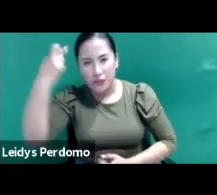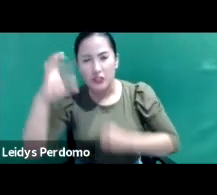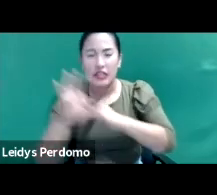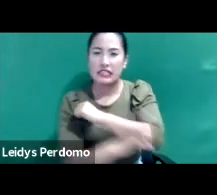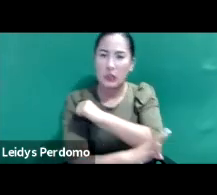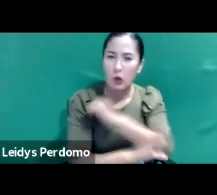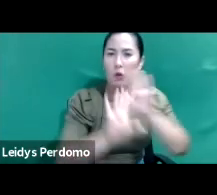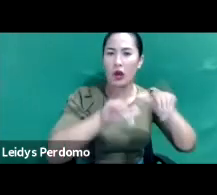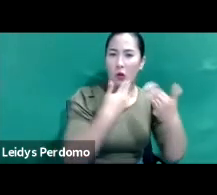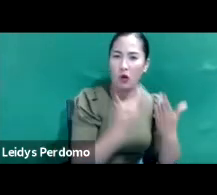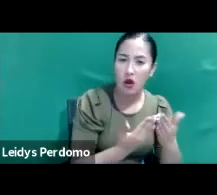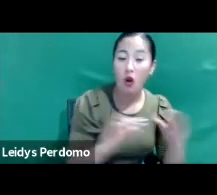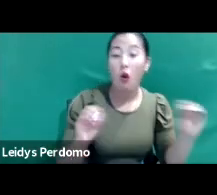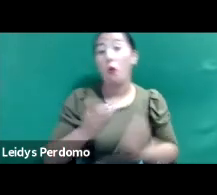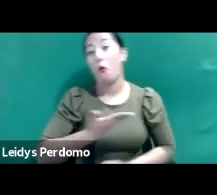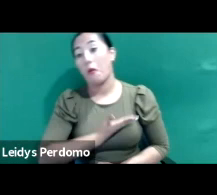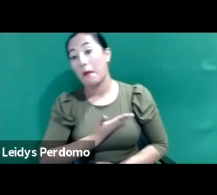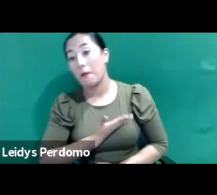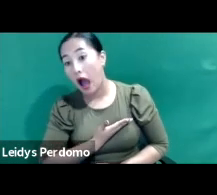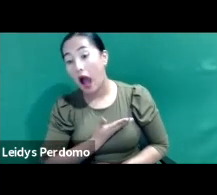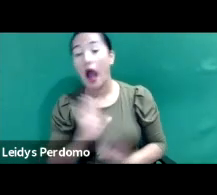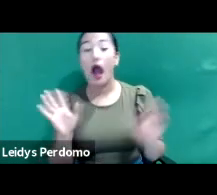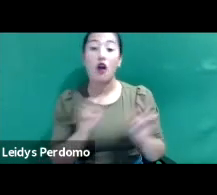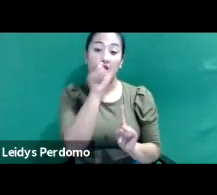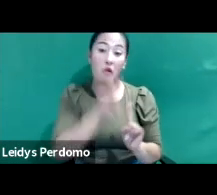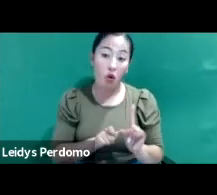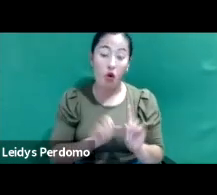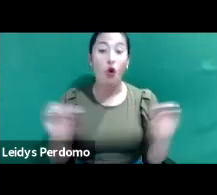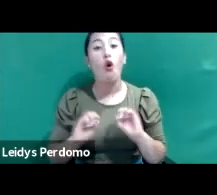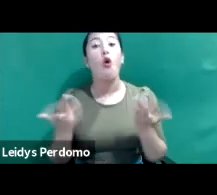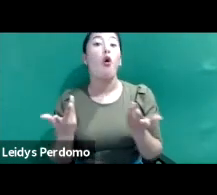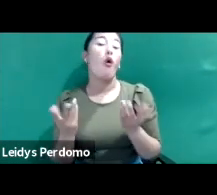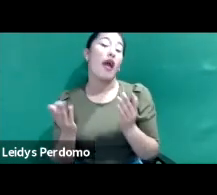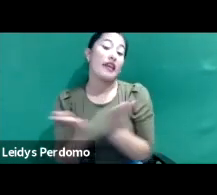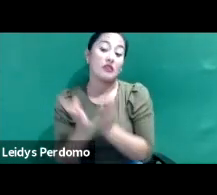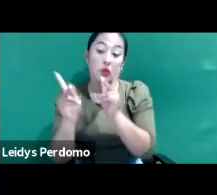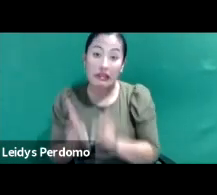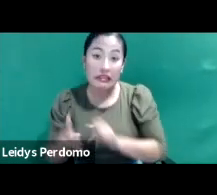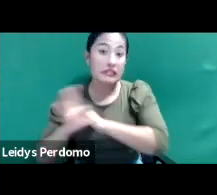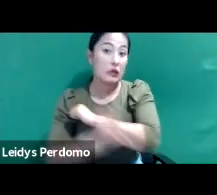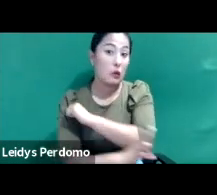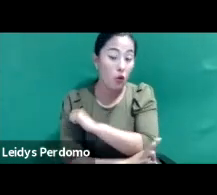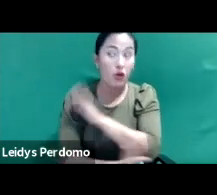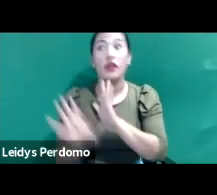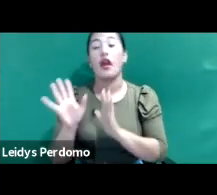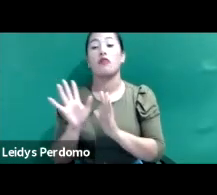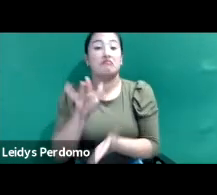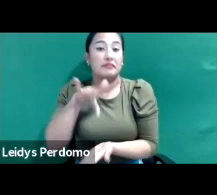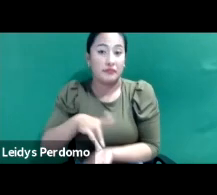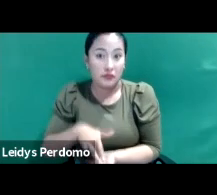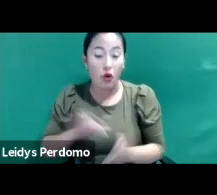o si está como mamá o si está como estudiante de psicología o si desde su